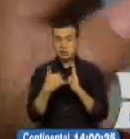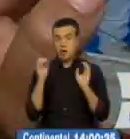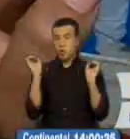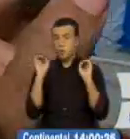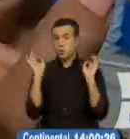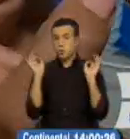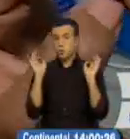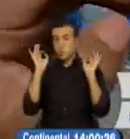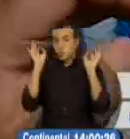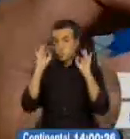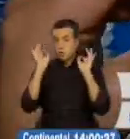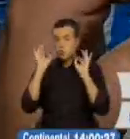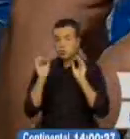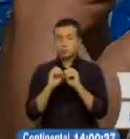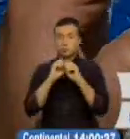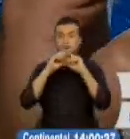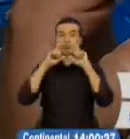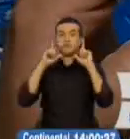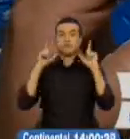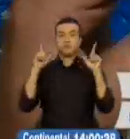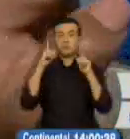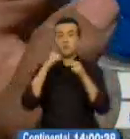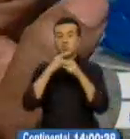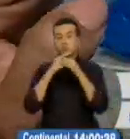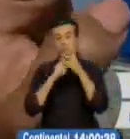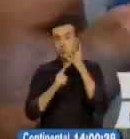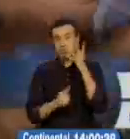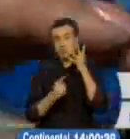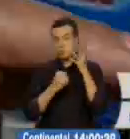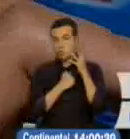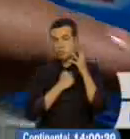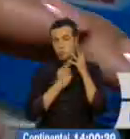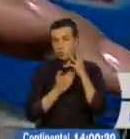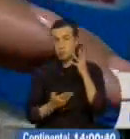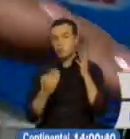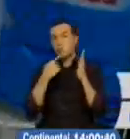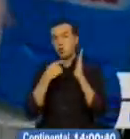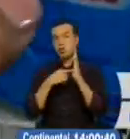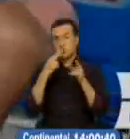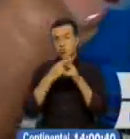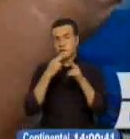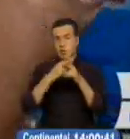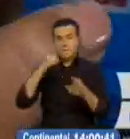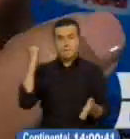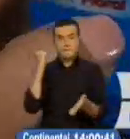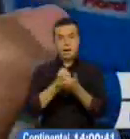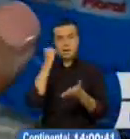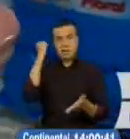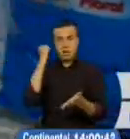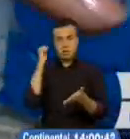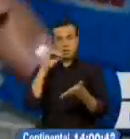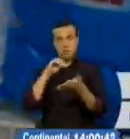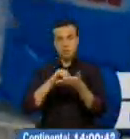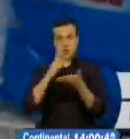automáticamente me va a salir qué productos yo tengo. Pongo el nombre de la marca del producto.